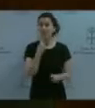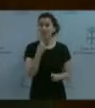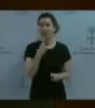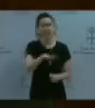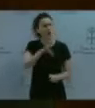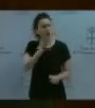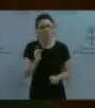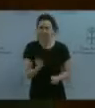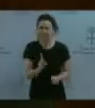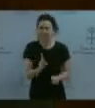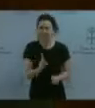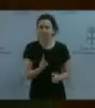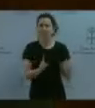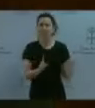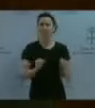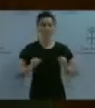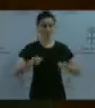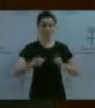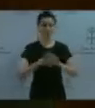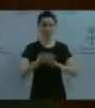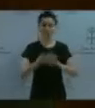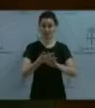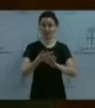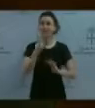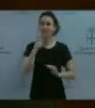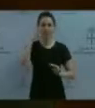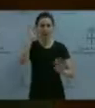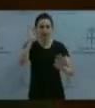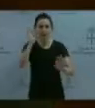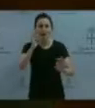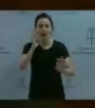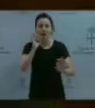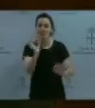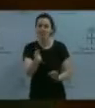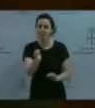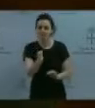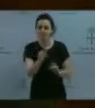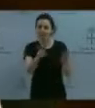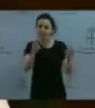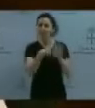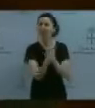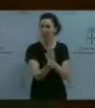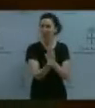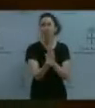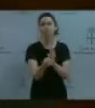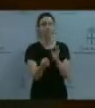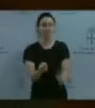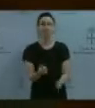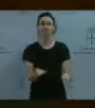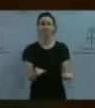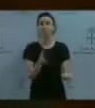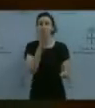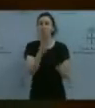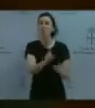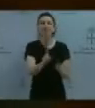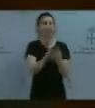decir que naturalmente sí que lo entienden, que de lo que estamos hablando aquí no se trata de un problema de comprensión, sino que más bien parece que